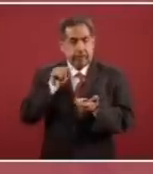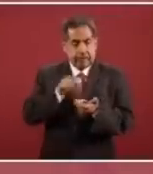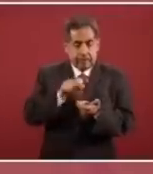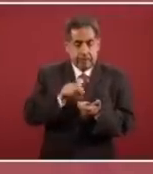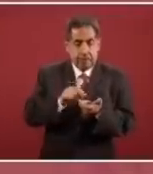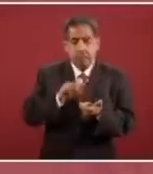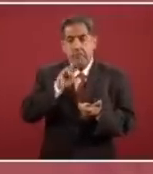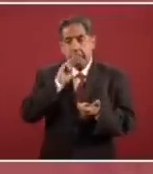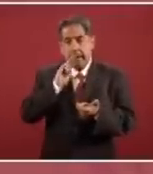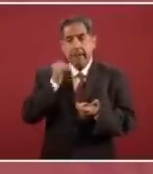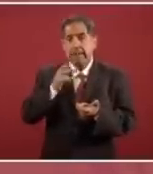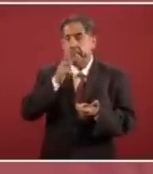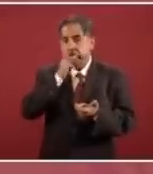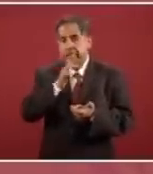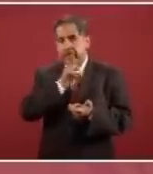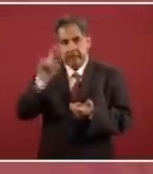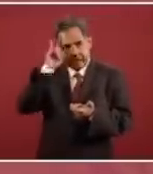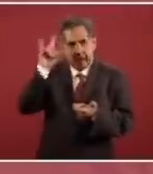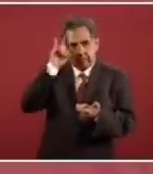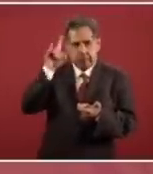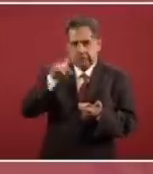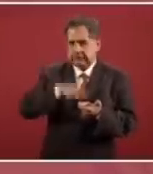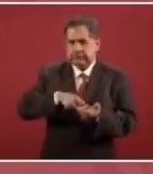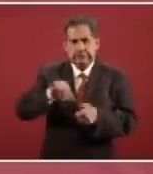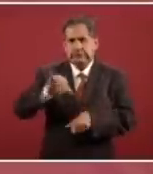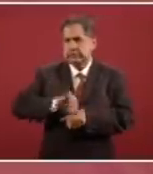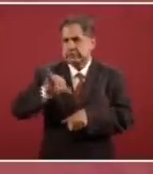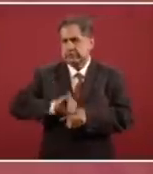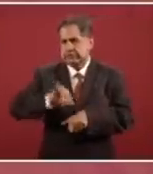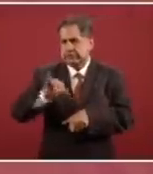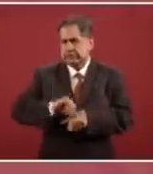papá del diablo.